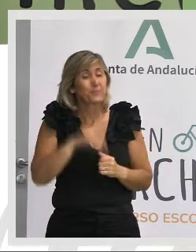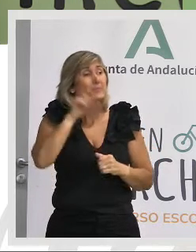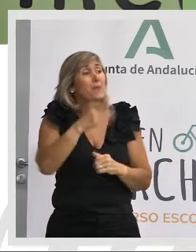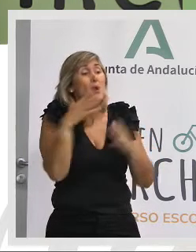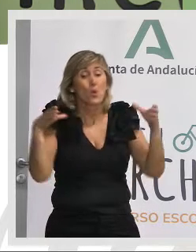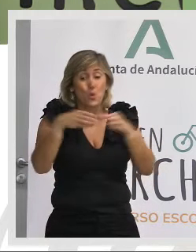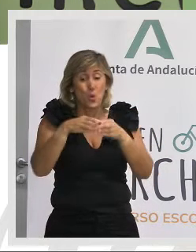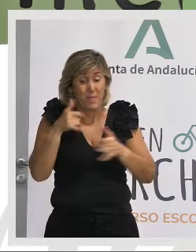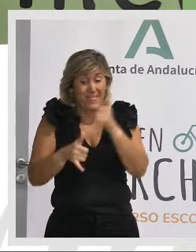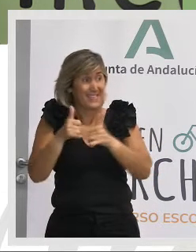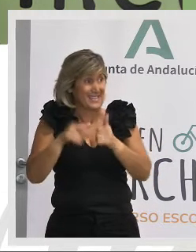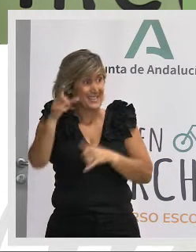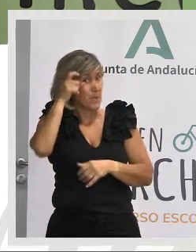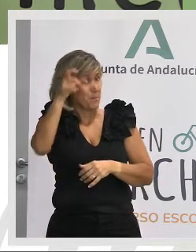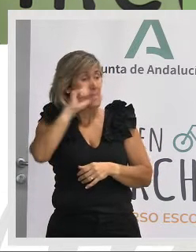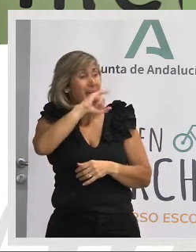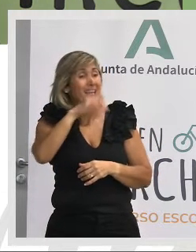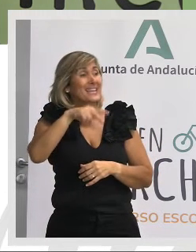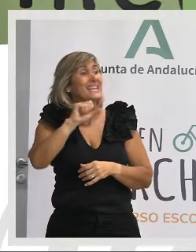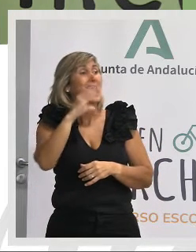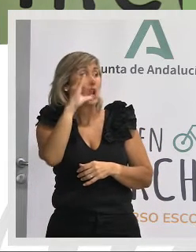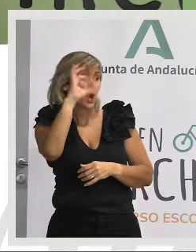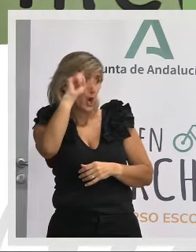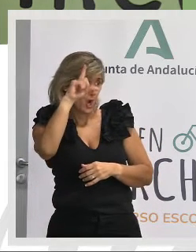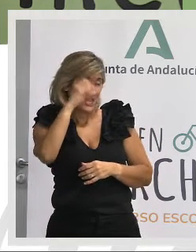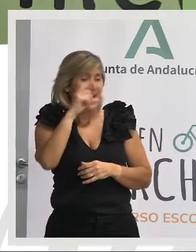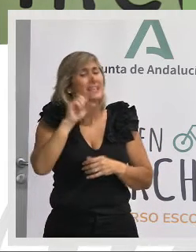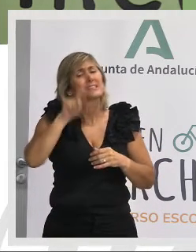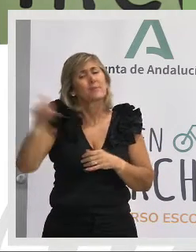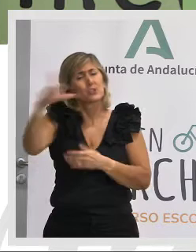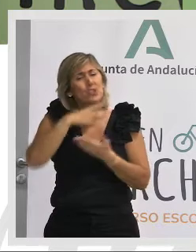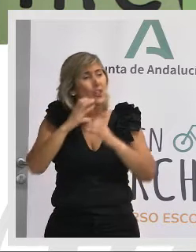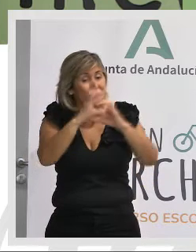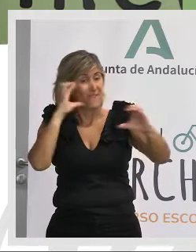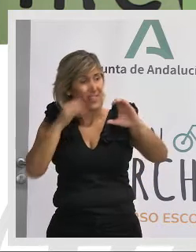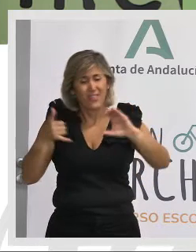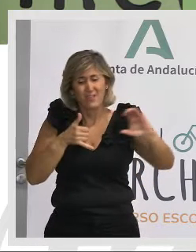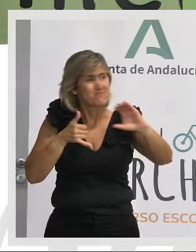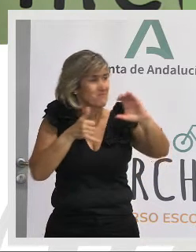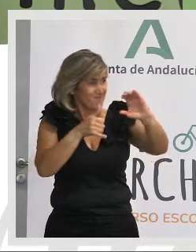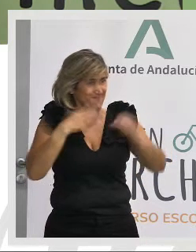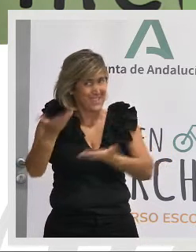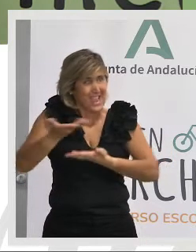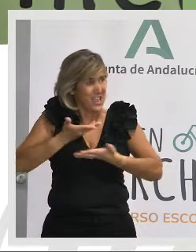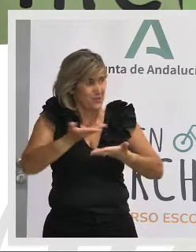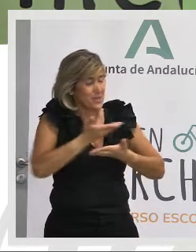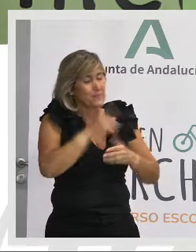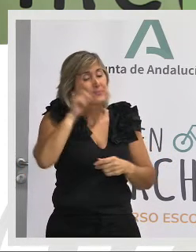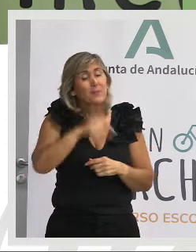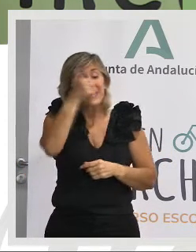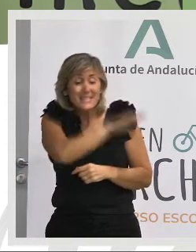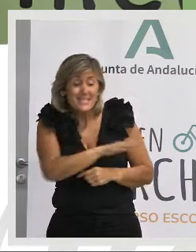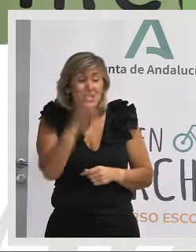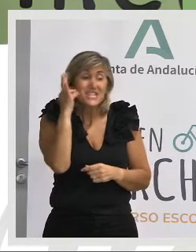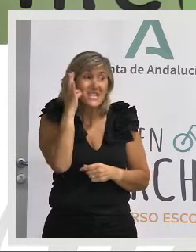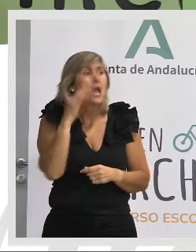de Aznalcóllar y familiares voluntarios por su participación en los recorridos de Bicibús. Gracias a su ayuda, nuestros niños y niñas han podido